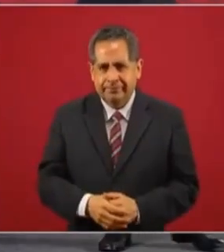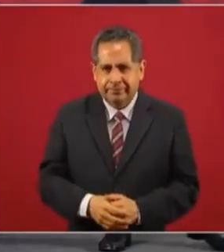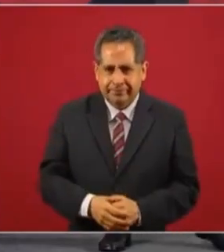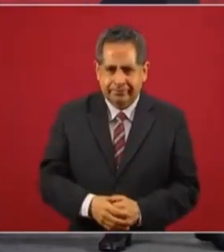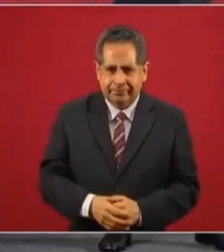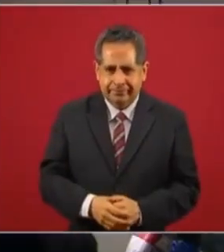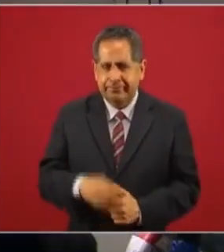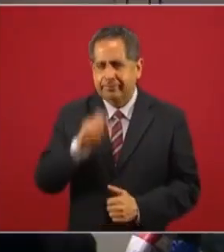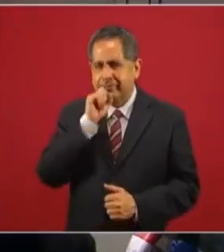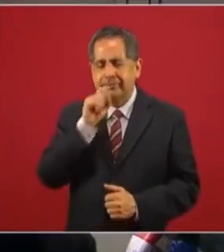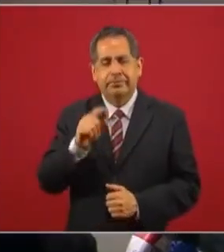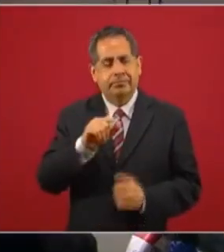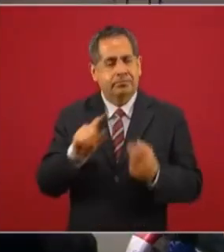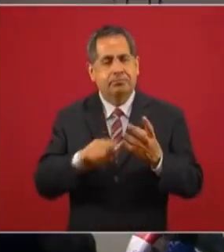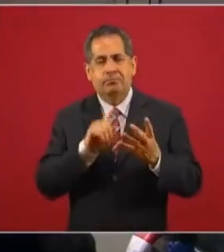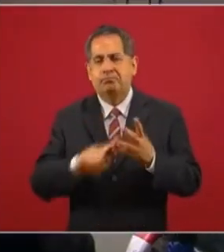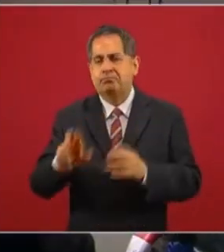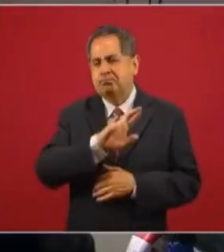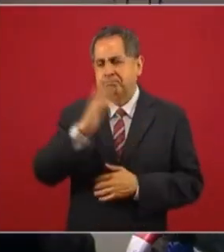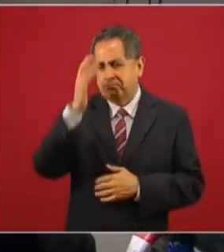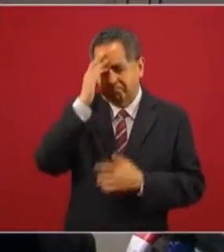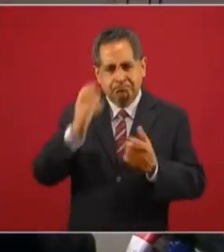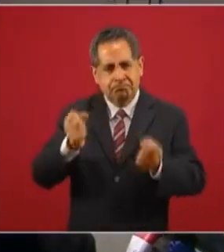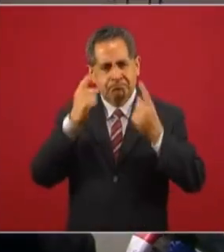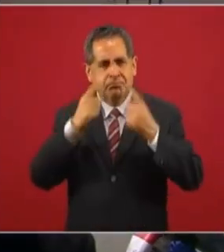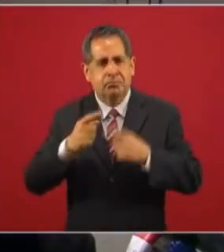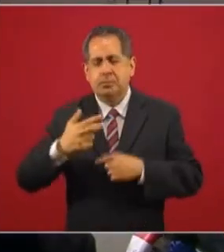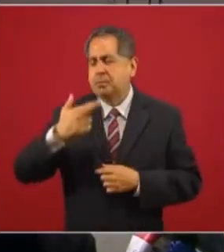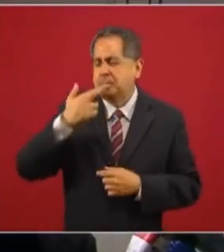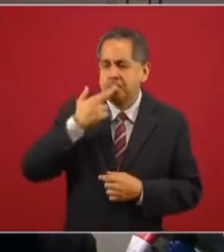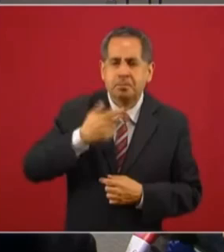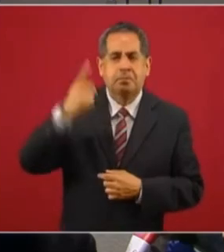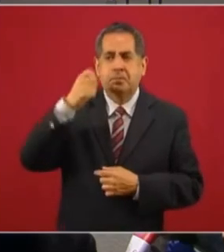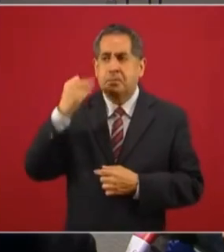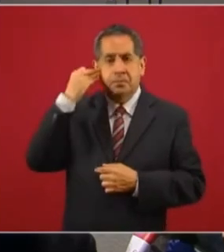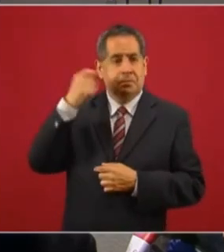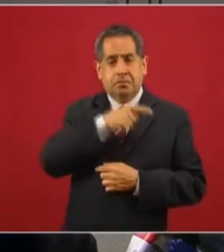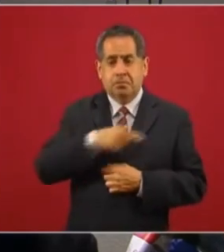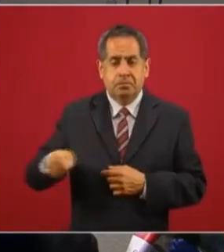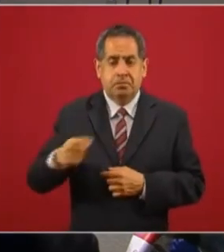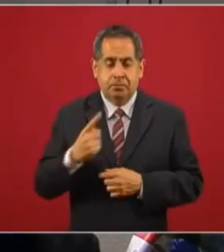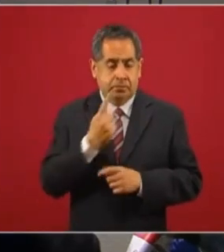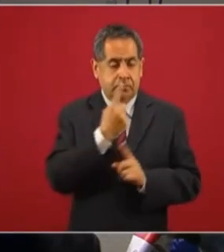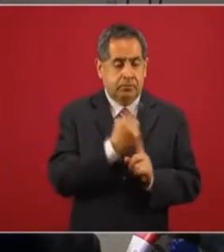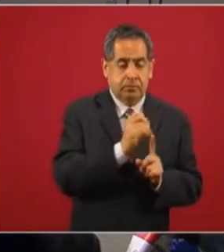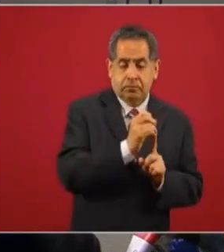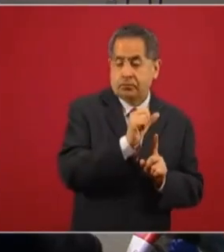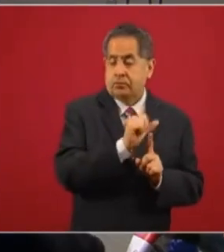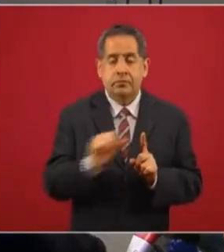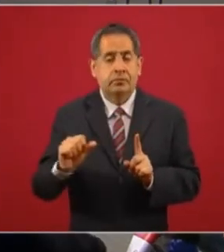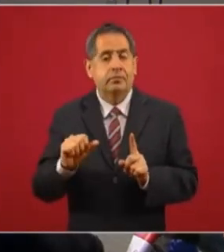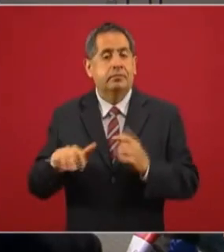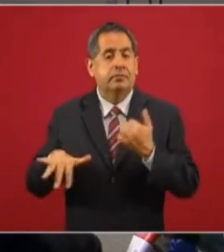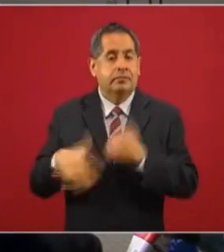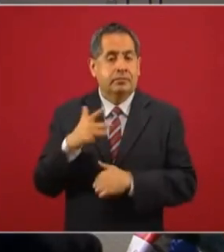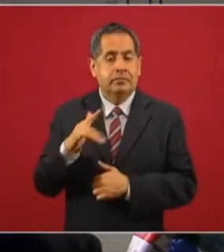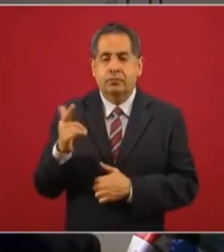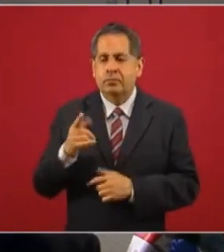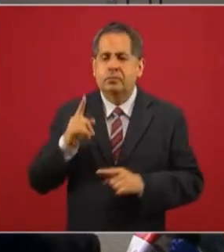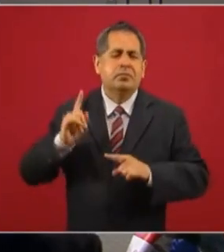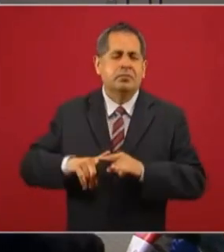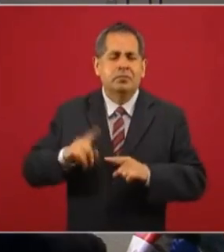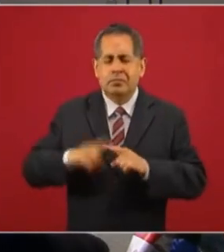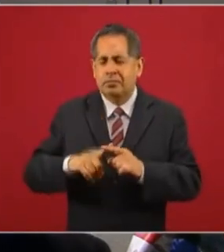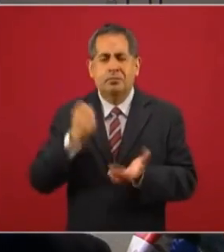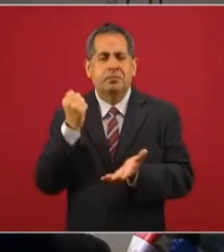tenemos el reconocimiento a la mejor marca en este periodo del 1 de octubre al 15 de julio y